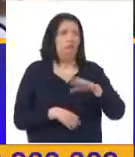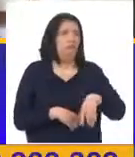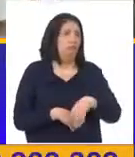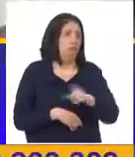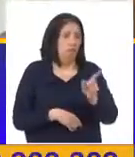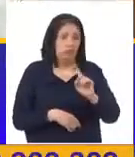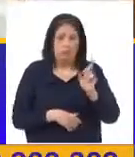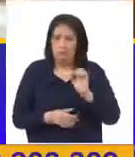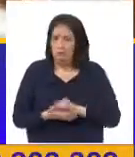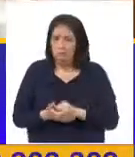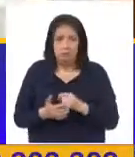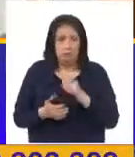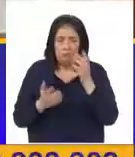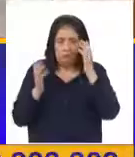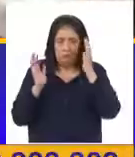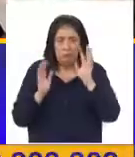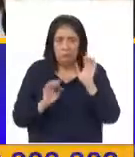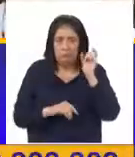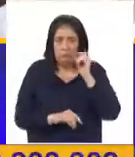que no tiene nombre.